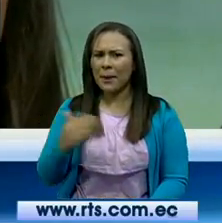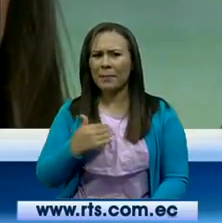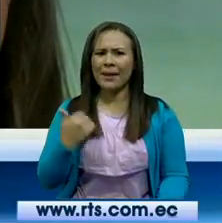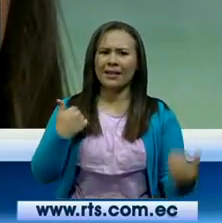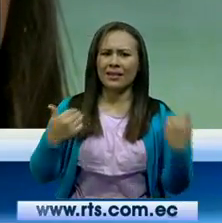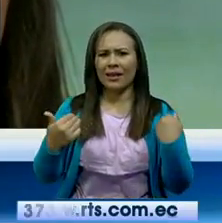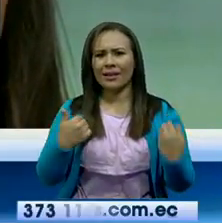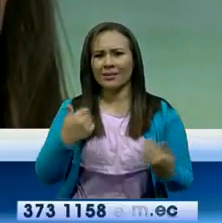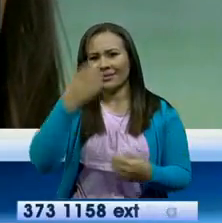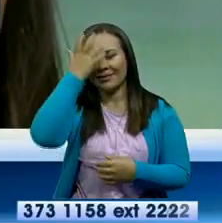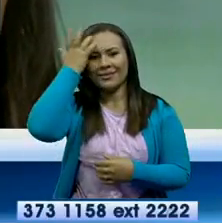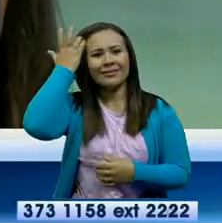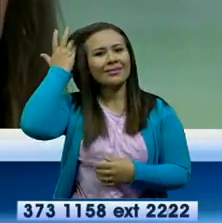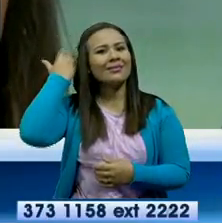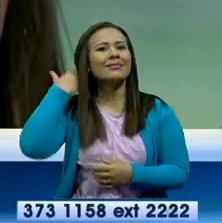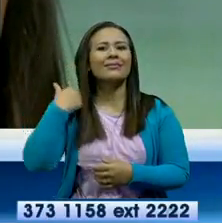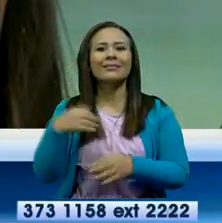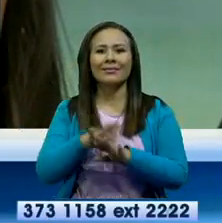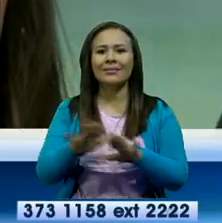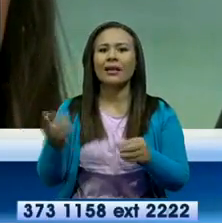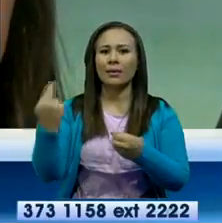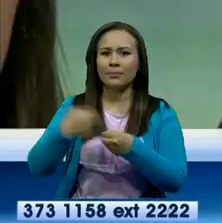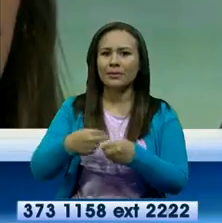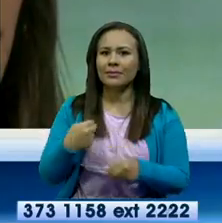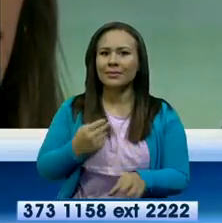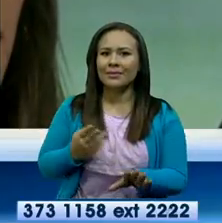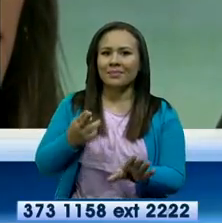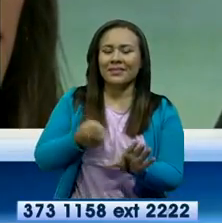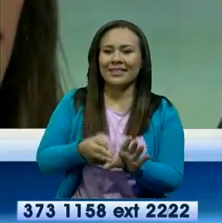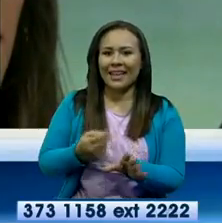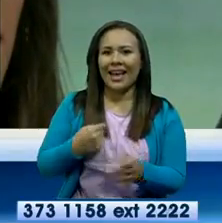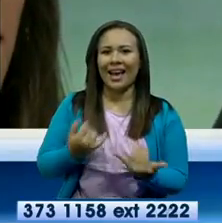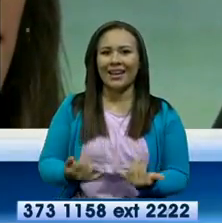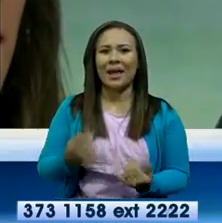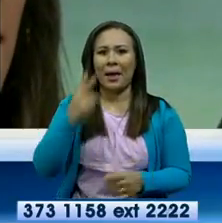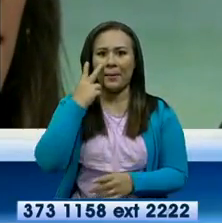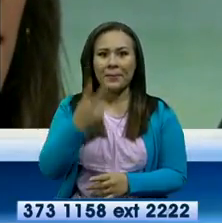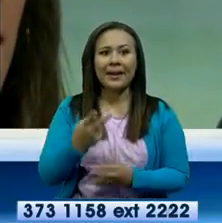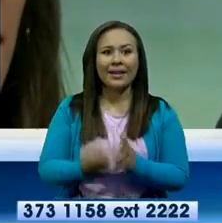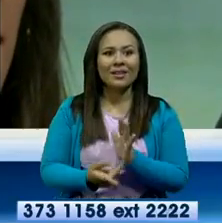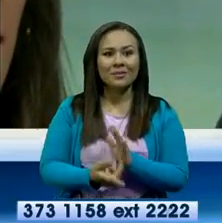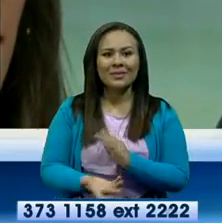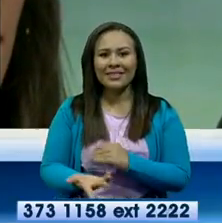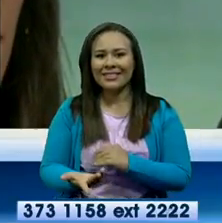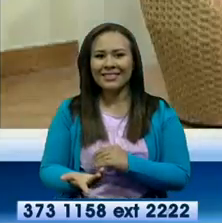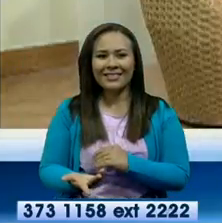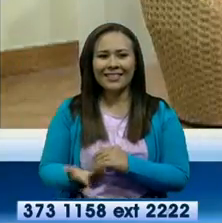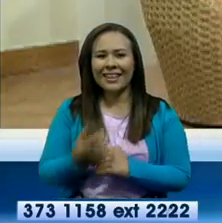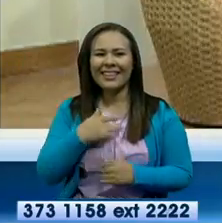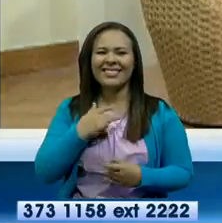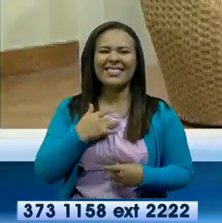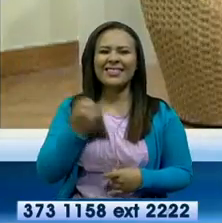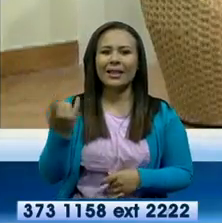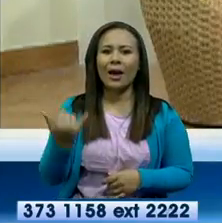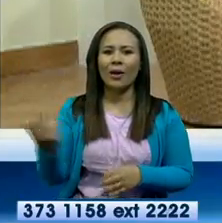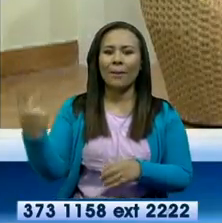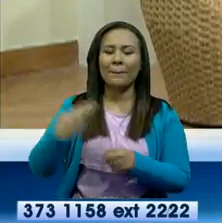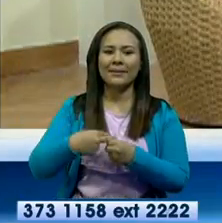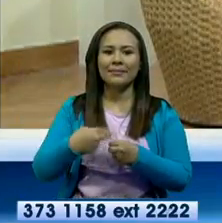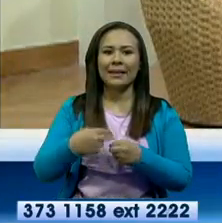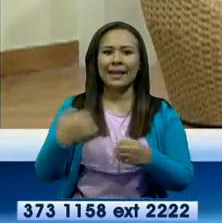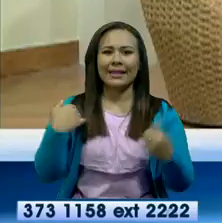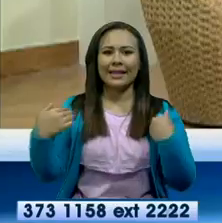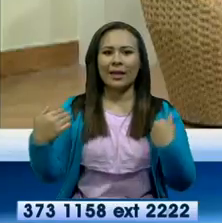al teatro hagamos teatro juntas y me lance y dije bueno vamos a ver qué pasó ahí y que se siente estar en las tablas cómo